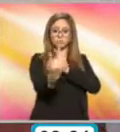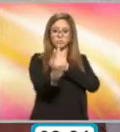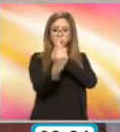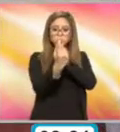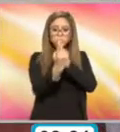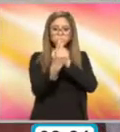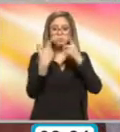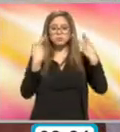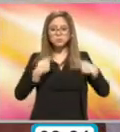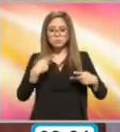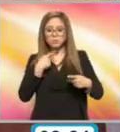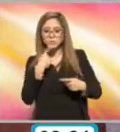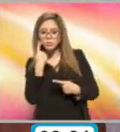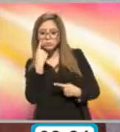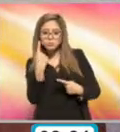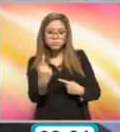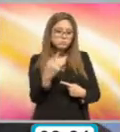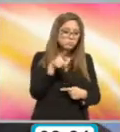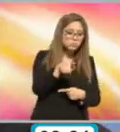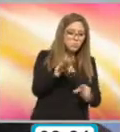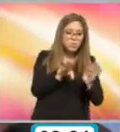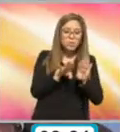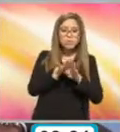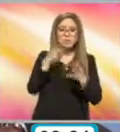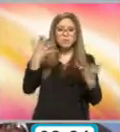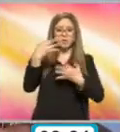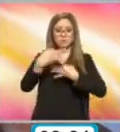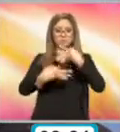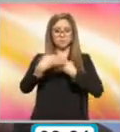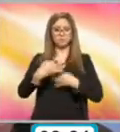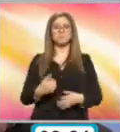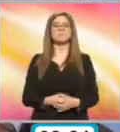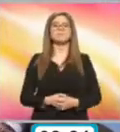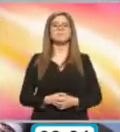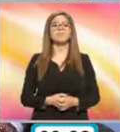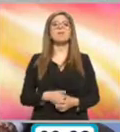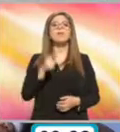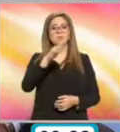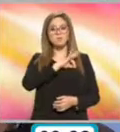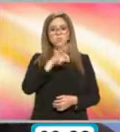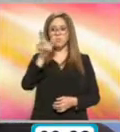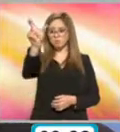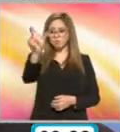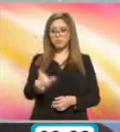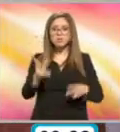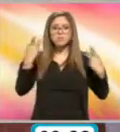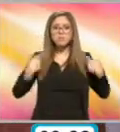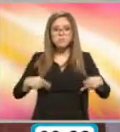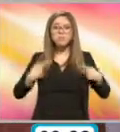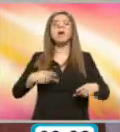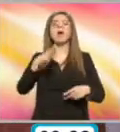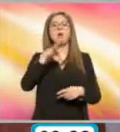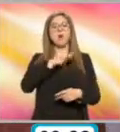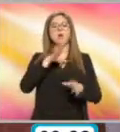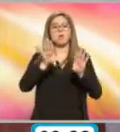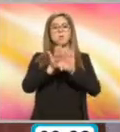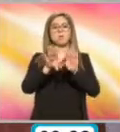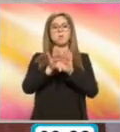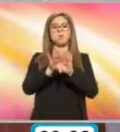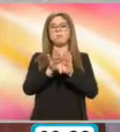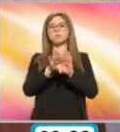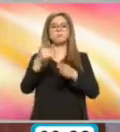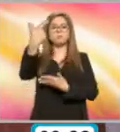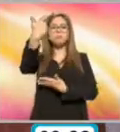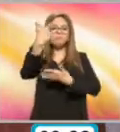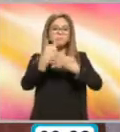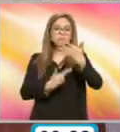con las partes y dirigiendo el procedimiento. Es como más personalizado, pudiera Es decir más de una personalizado, manera, ¿no? se lleva un registro, normalmente es un control